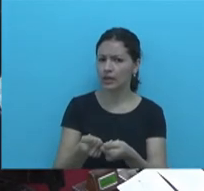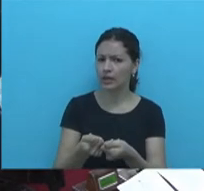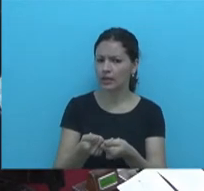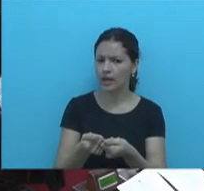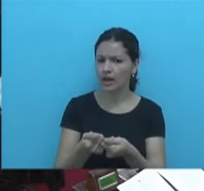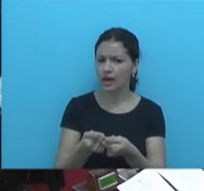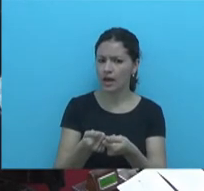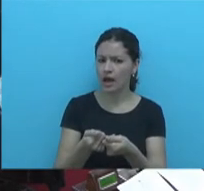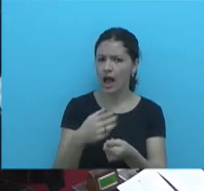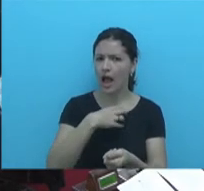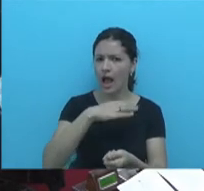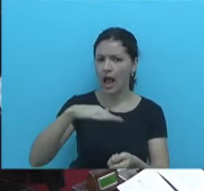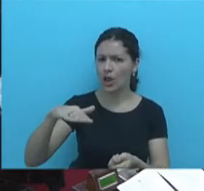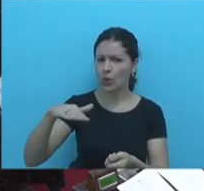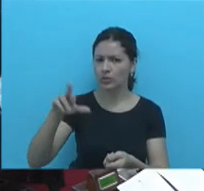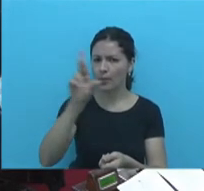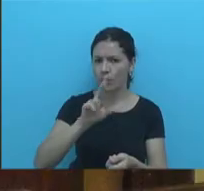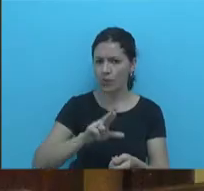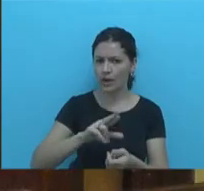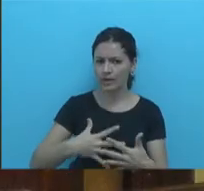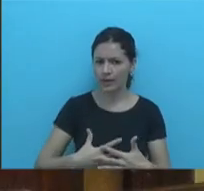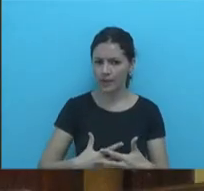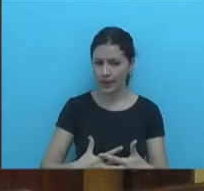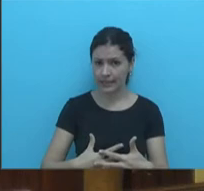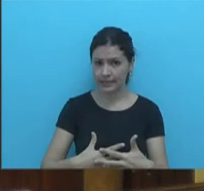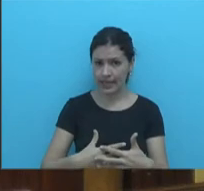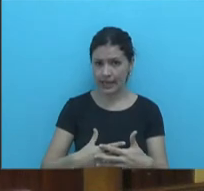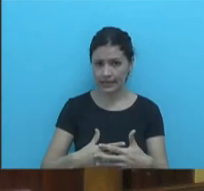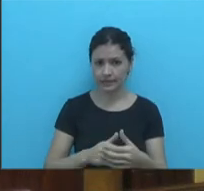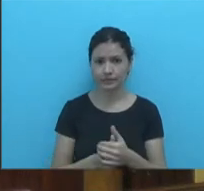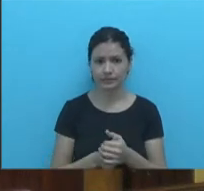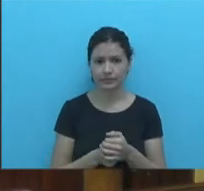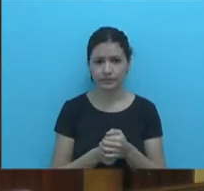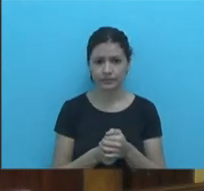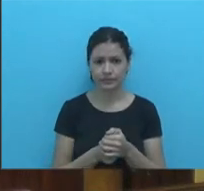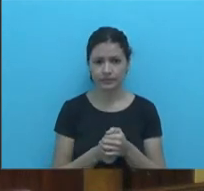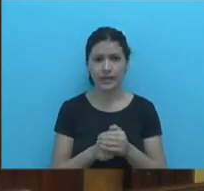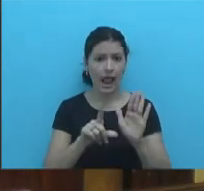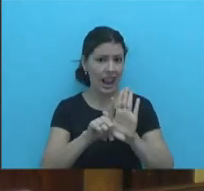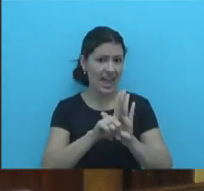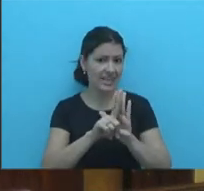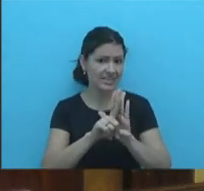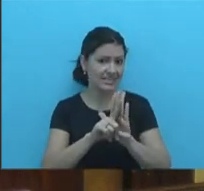integral a las alumnas embarazadas. Ya hay una ley que ya ampara a la madre adolescente. ¿Ellos